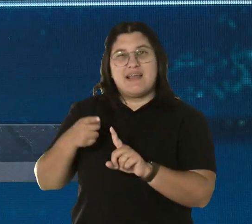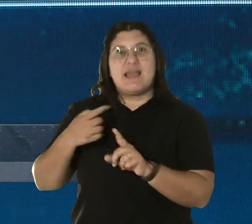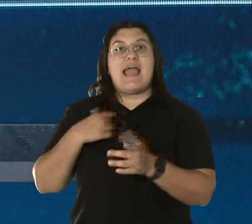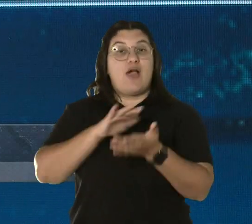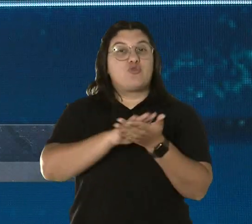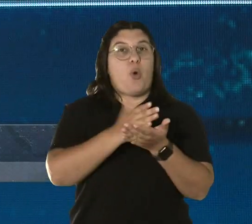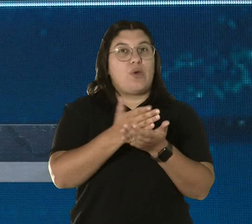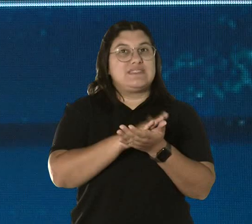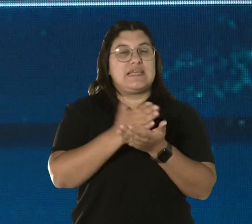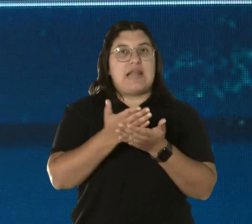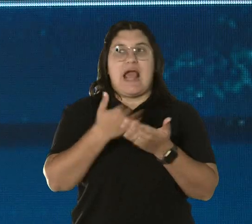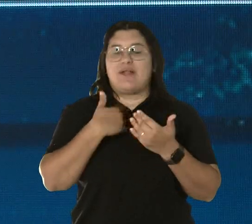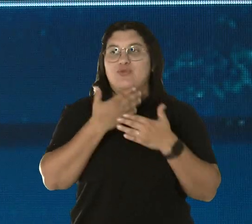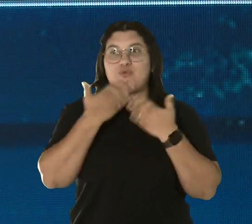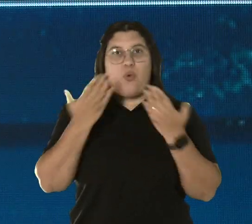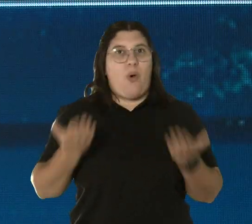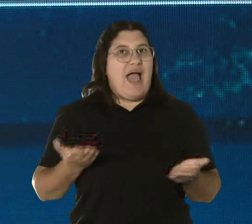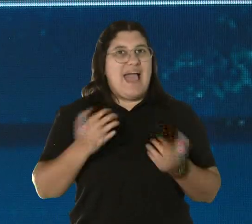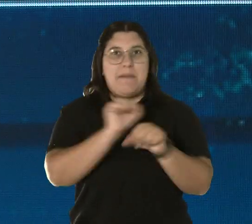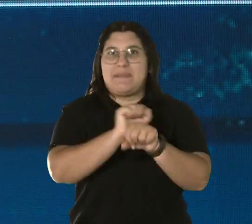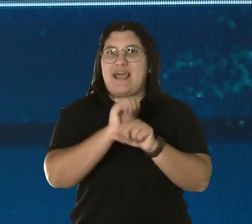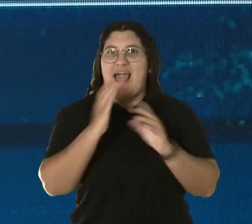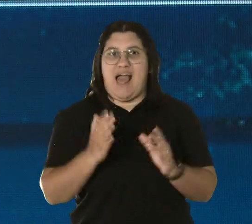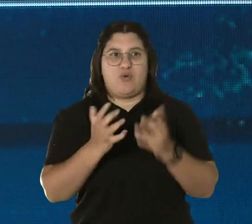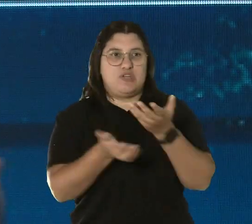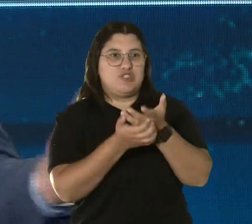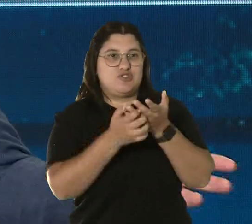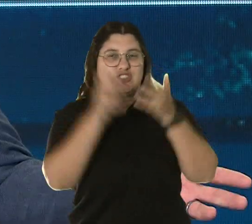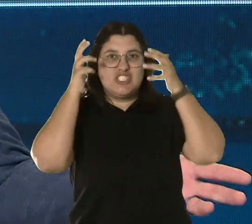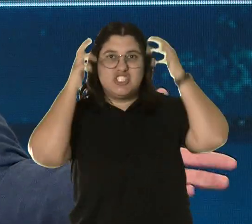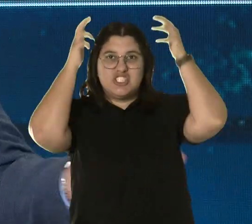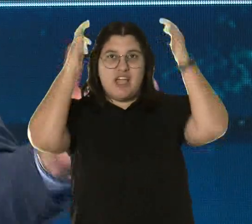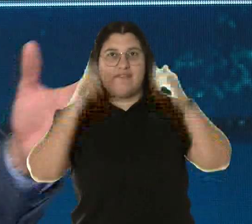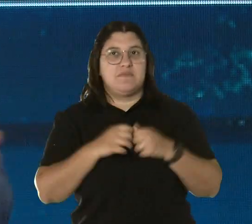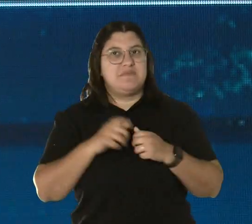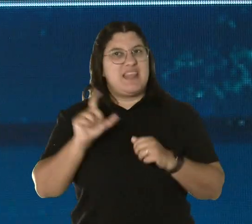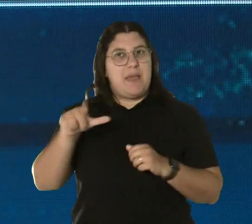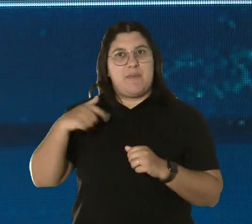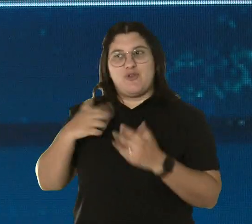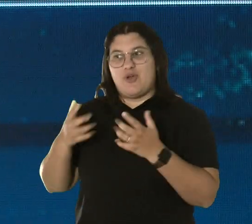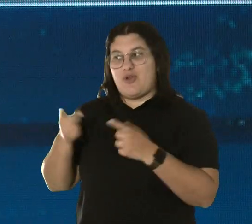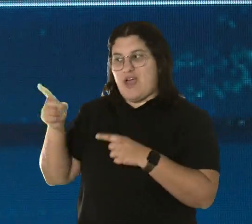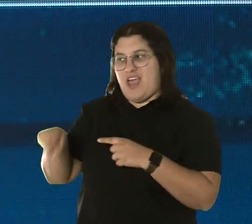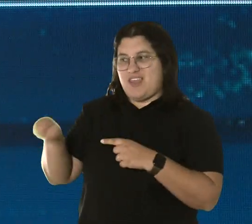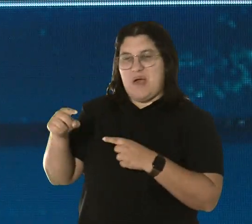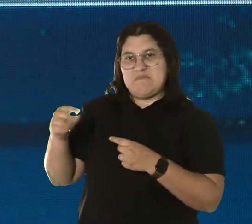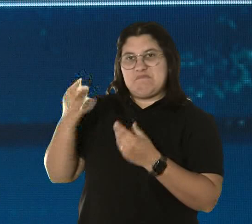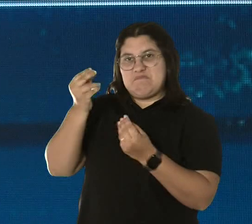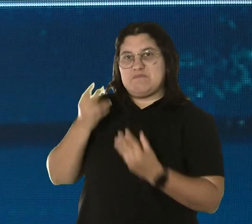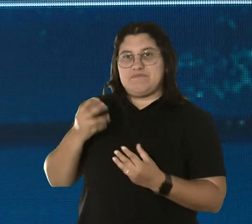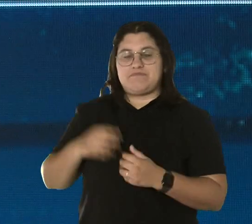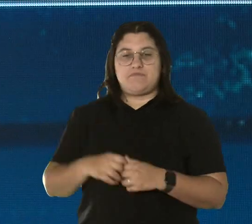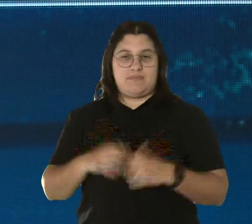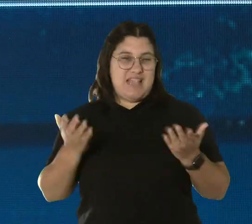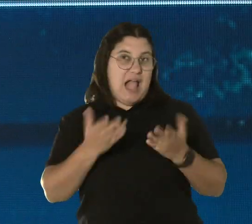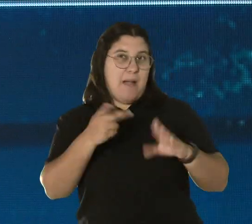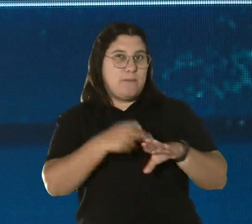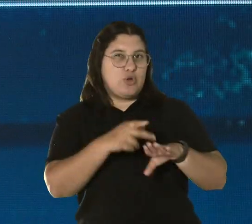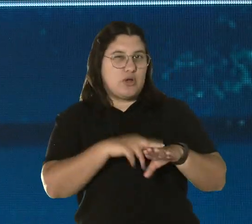nos hace difícil. Y yo creo que tiene que ver, y aquí sí que voy a dejar después que abunden. Aquí en Puerto Rico,